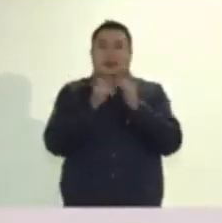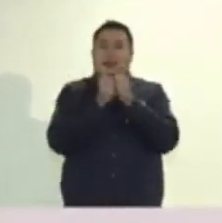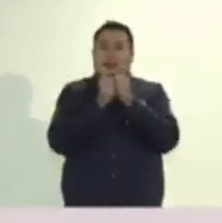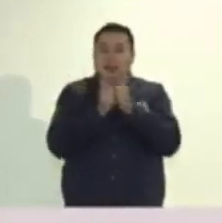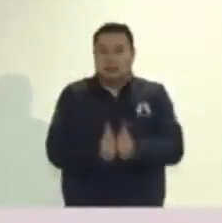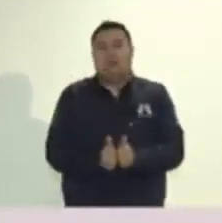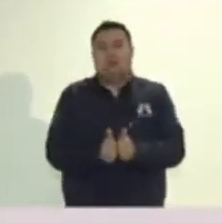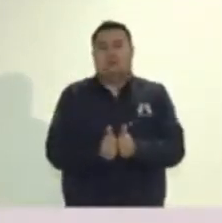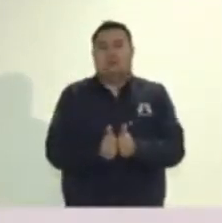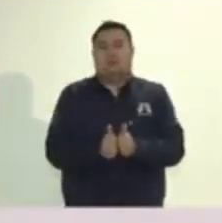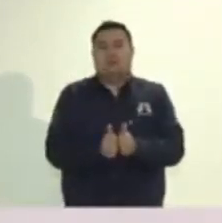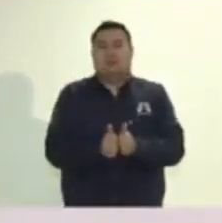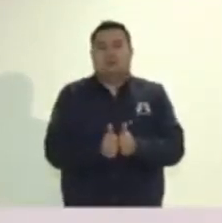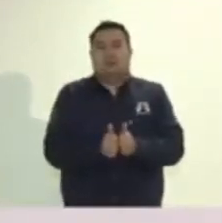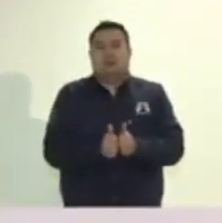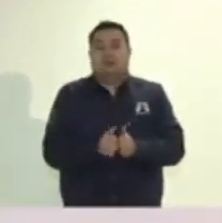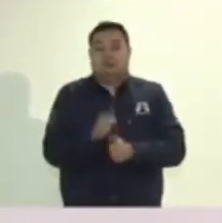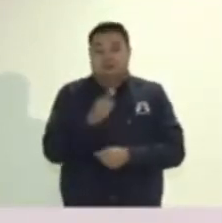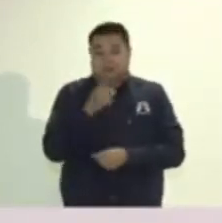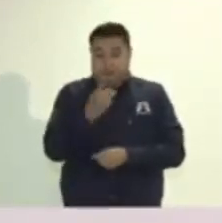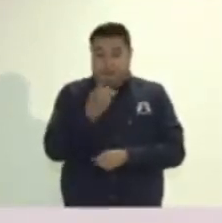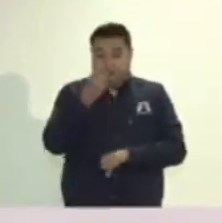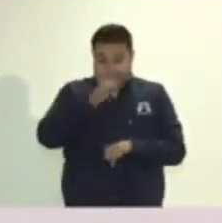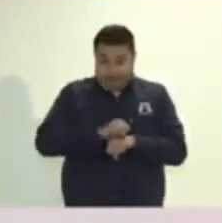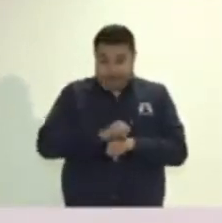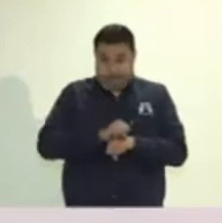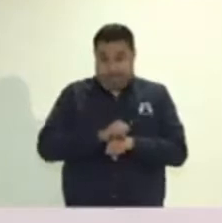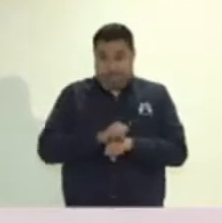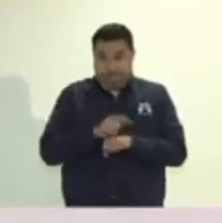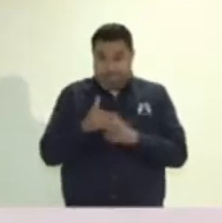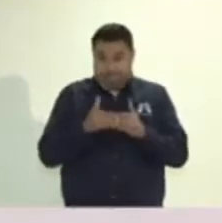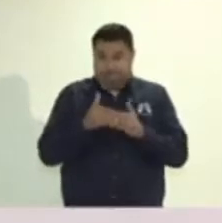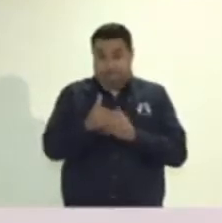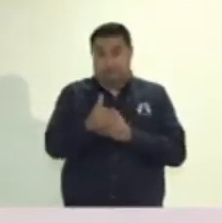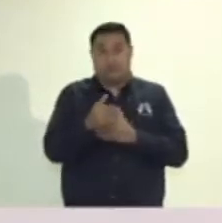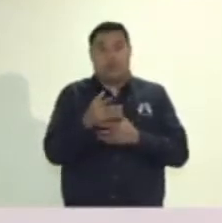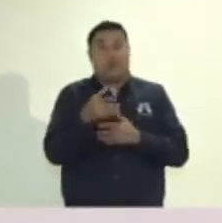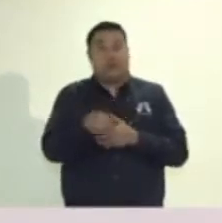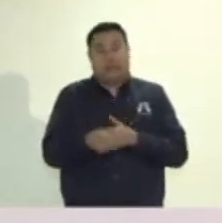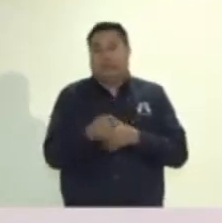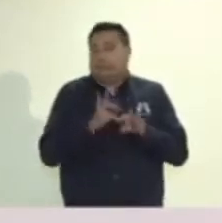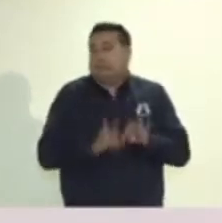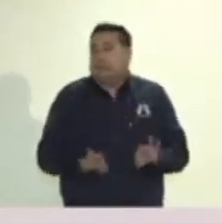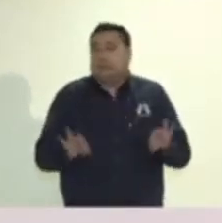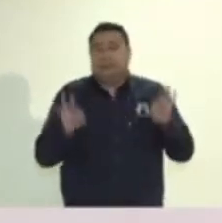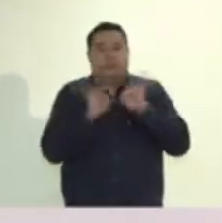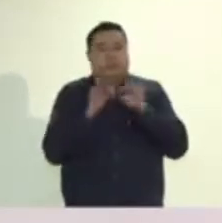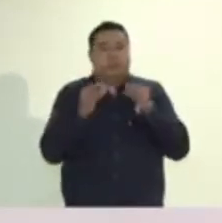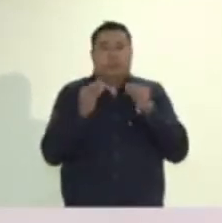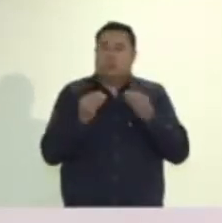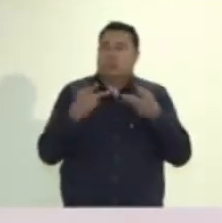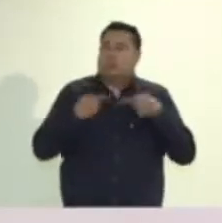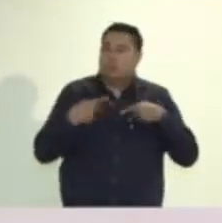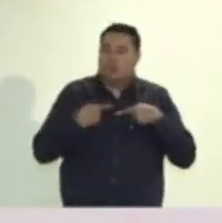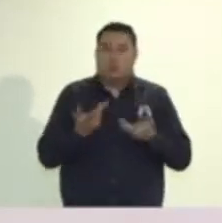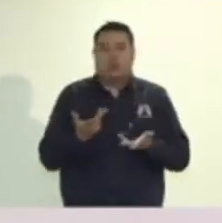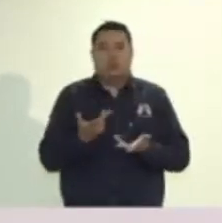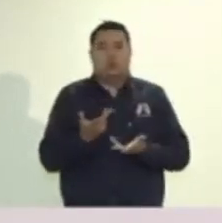Hasta la parte de esta semana que es tan importante para muchas personas, es importante para muchos de